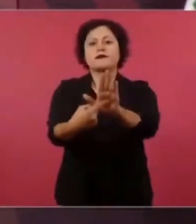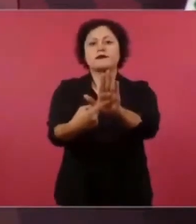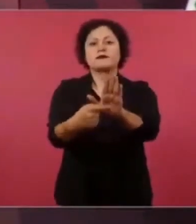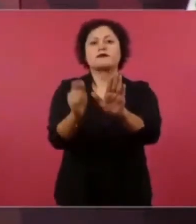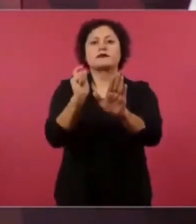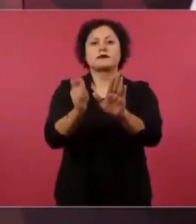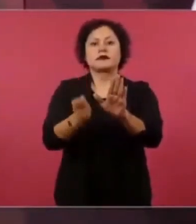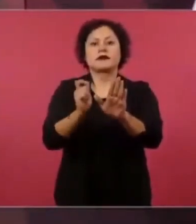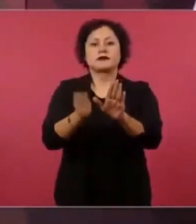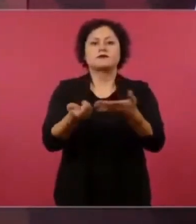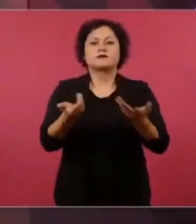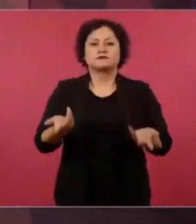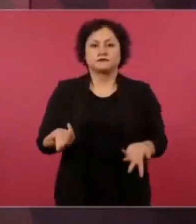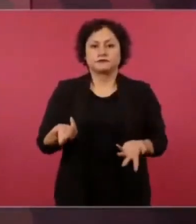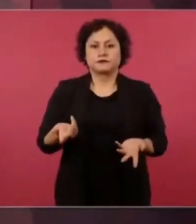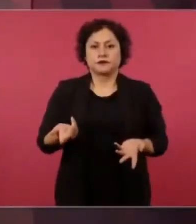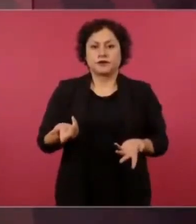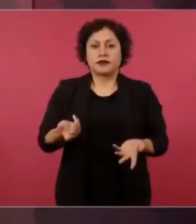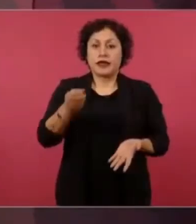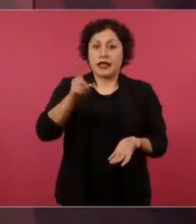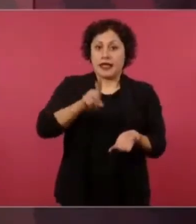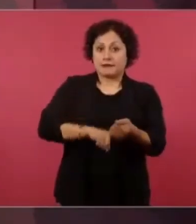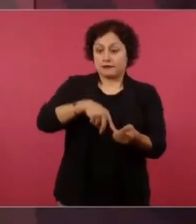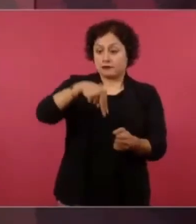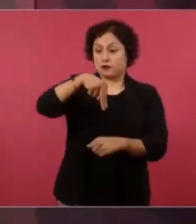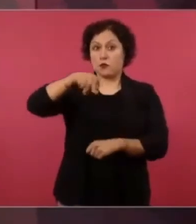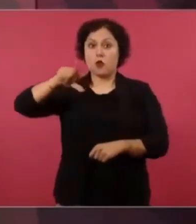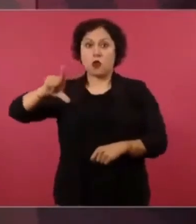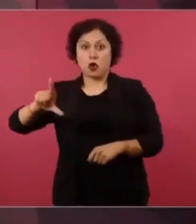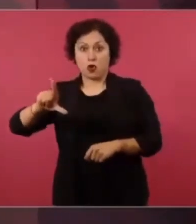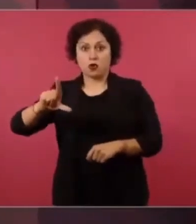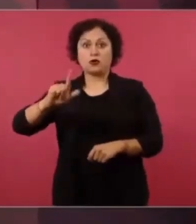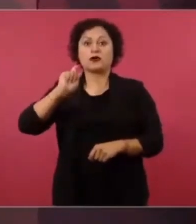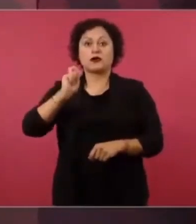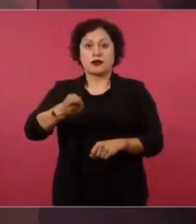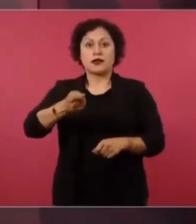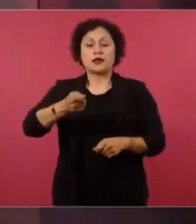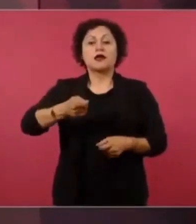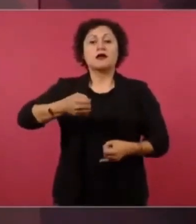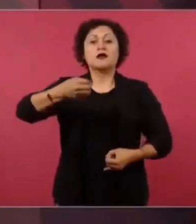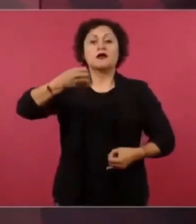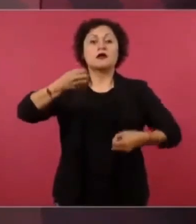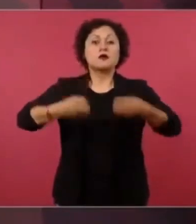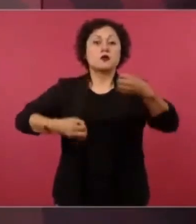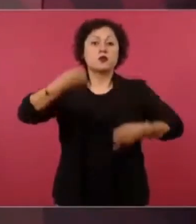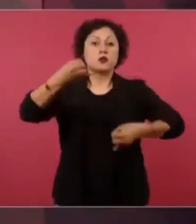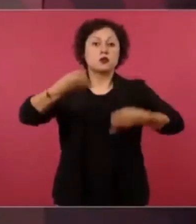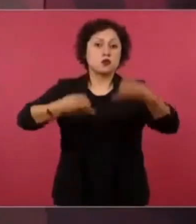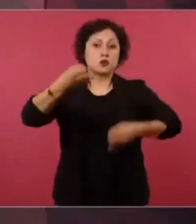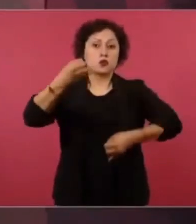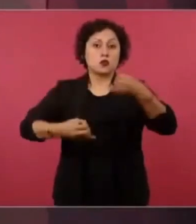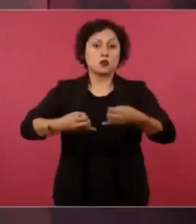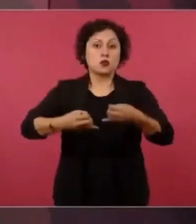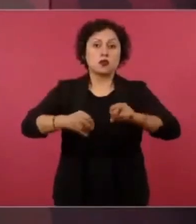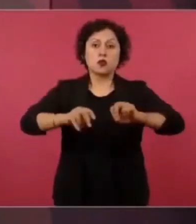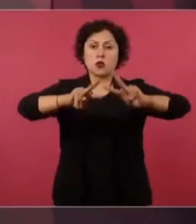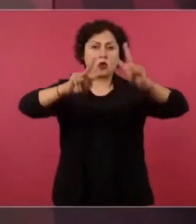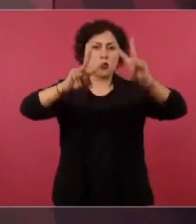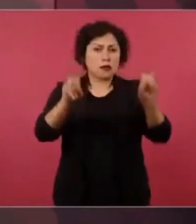juzgados de Nuevo León, todos tienen que ver con defraudación